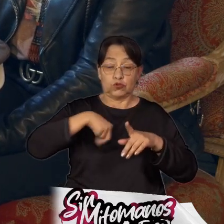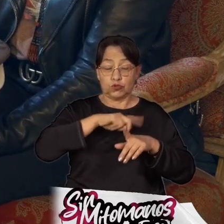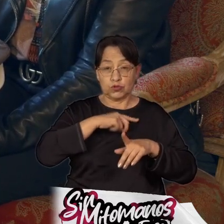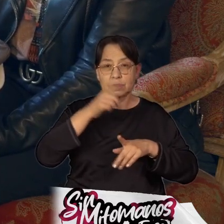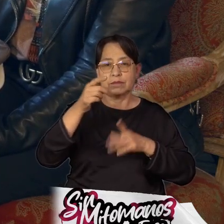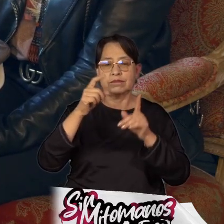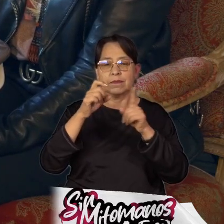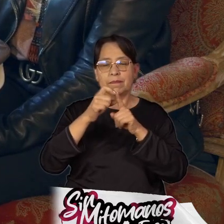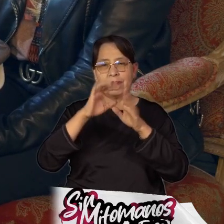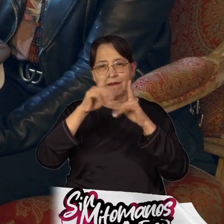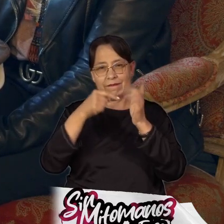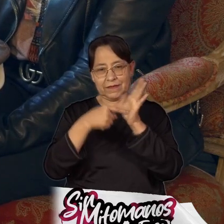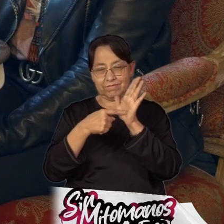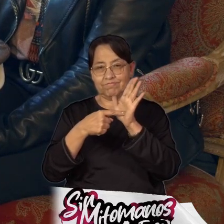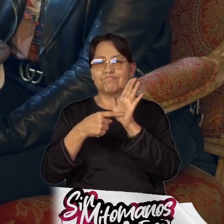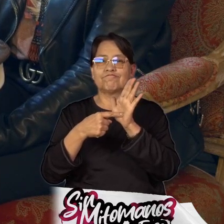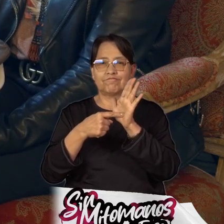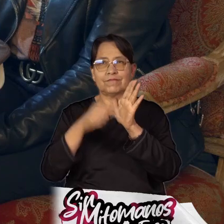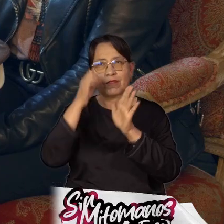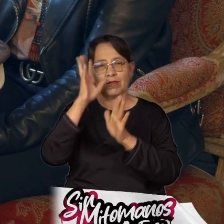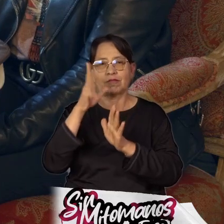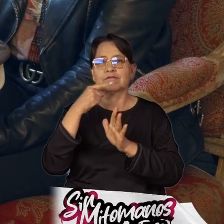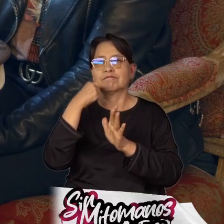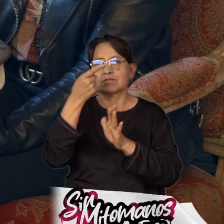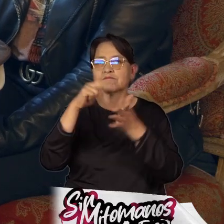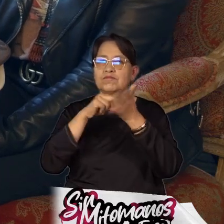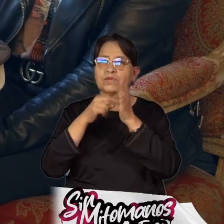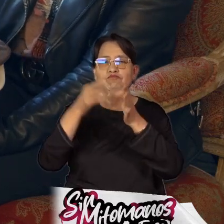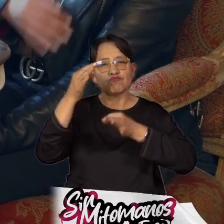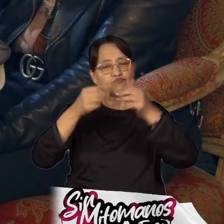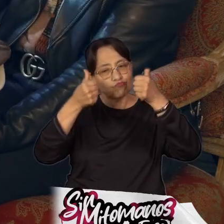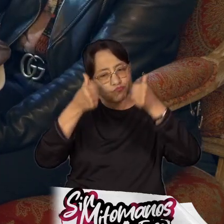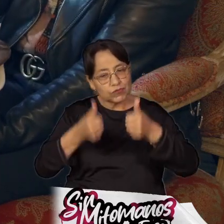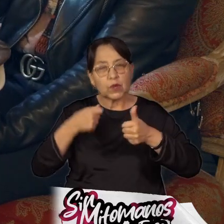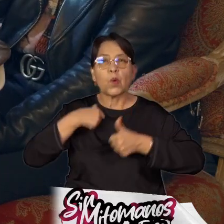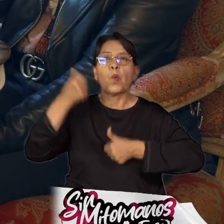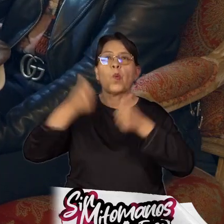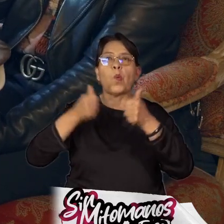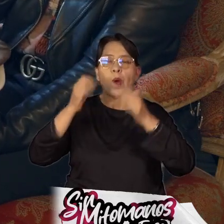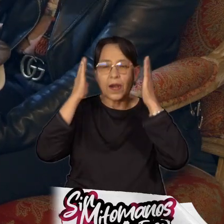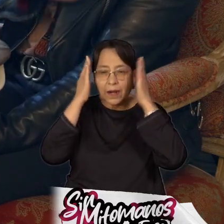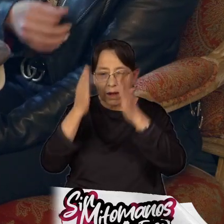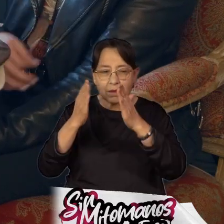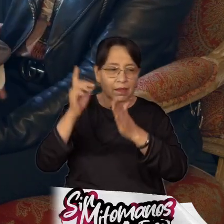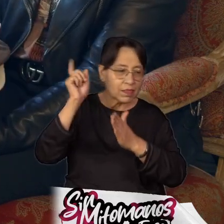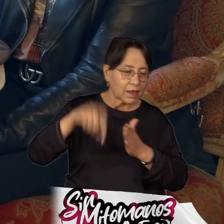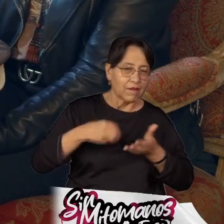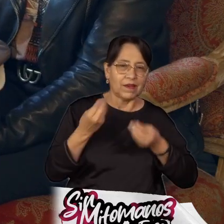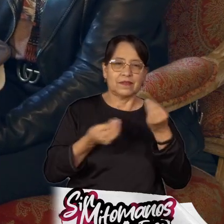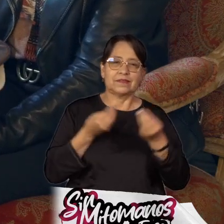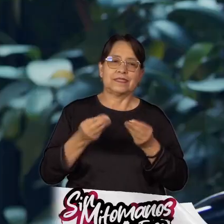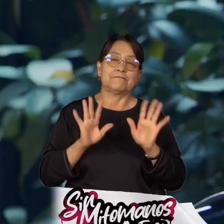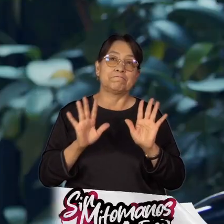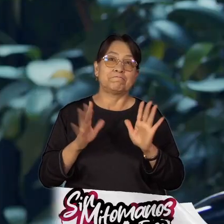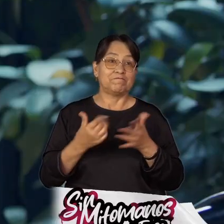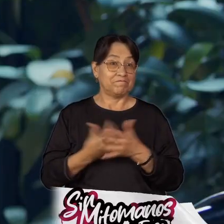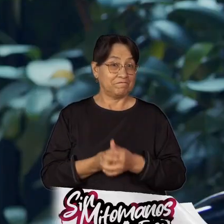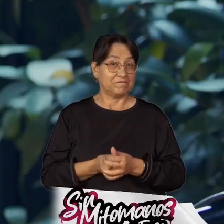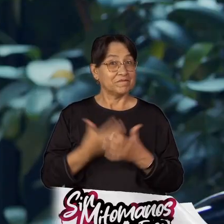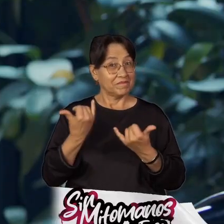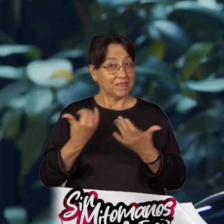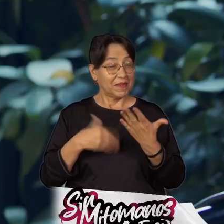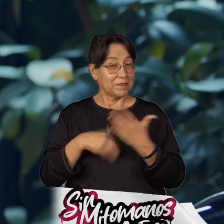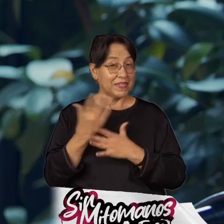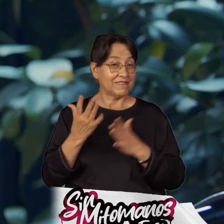es en justicia, que limpia el corazón y nos muestra el camino por el cual debemos andar. Así que, sin más, ¿qué les parece